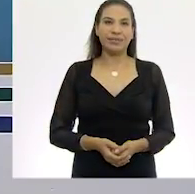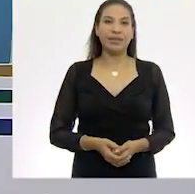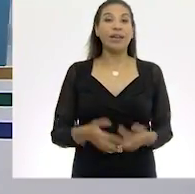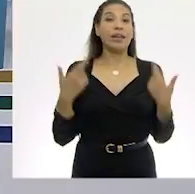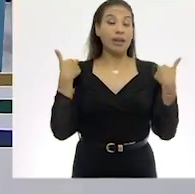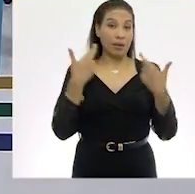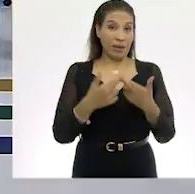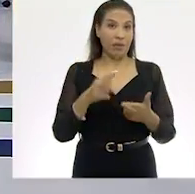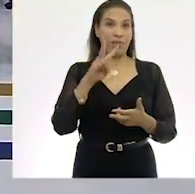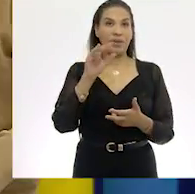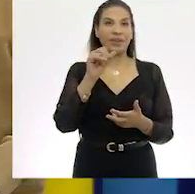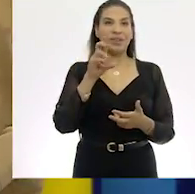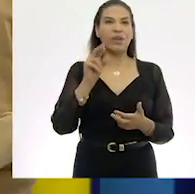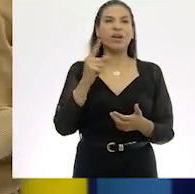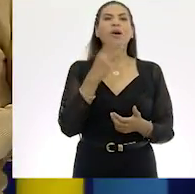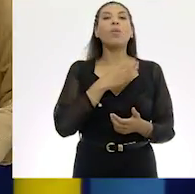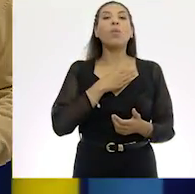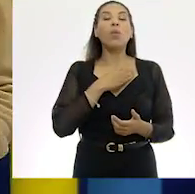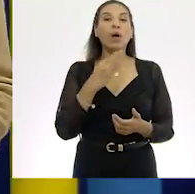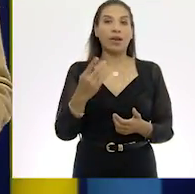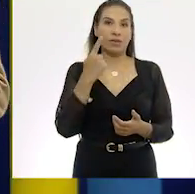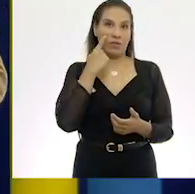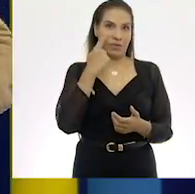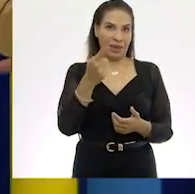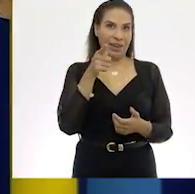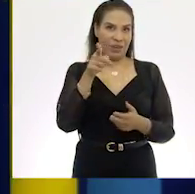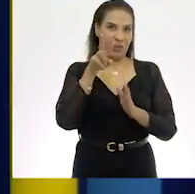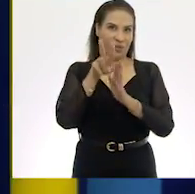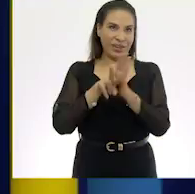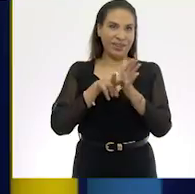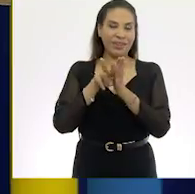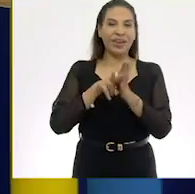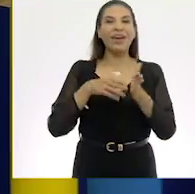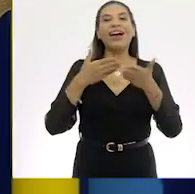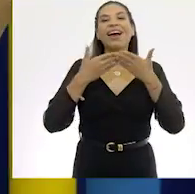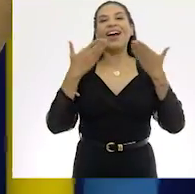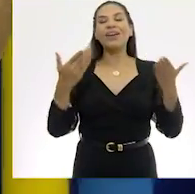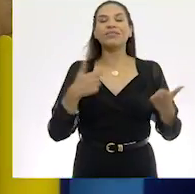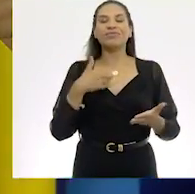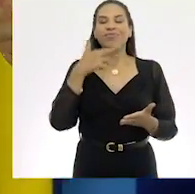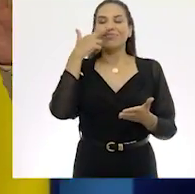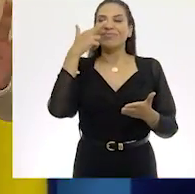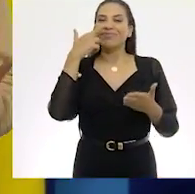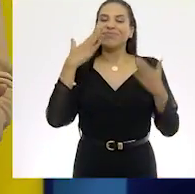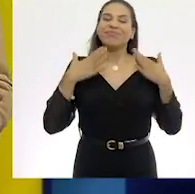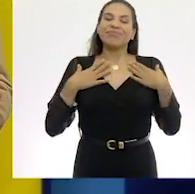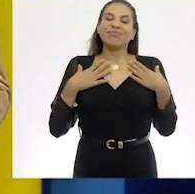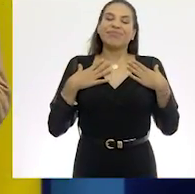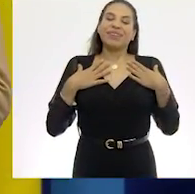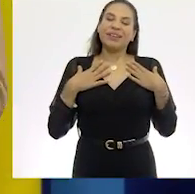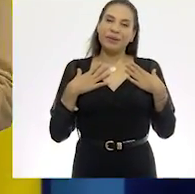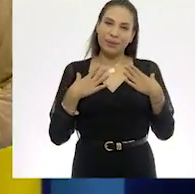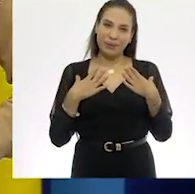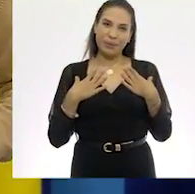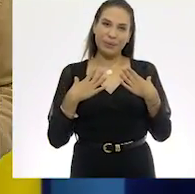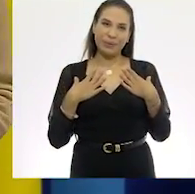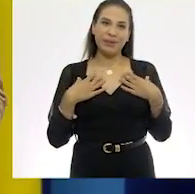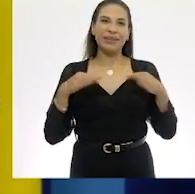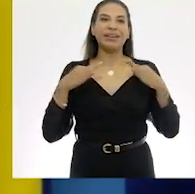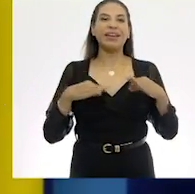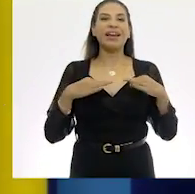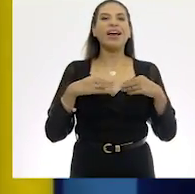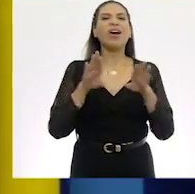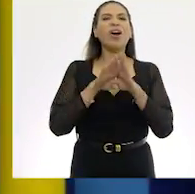Profesor Víctor, qué bueno que vimos ese video. Ahora sí voy a respirar y a tranquilizarme. Esto